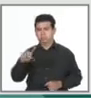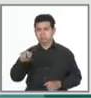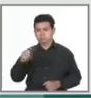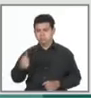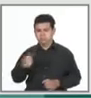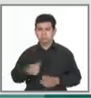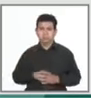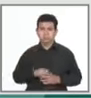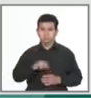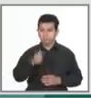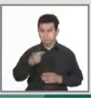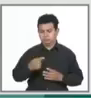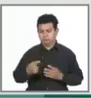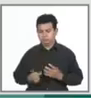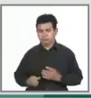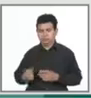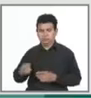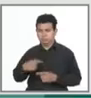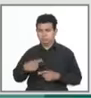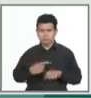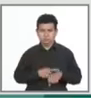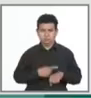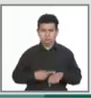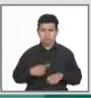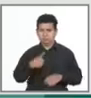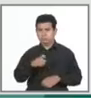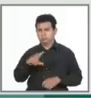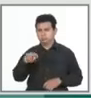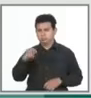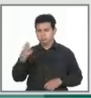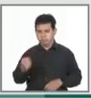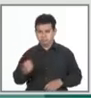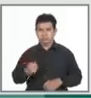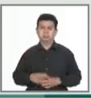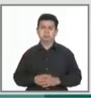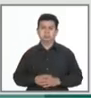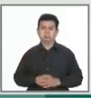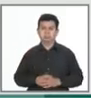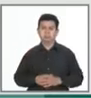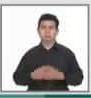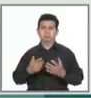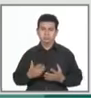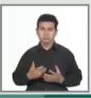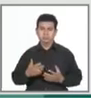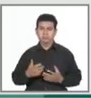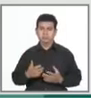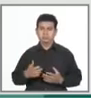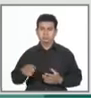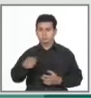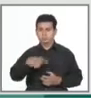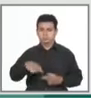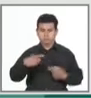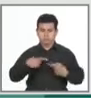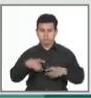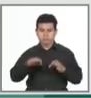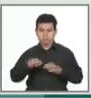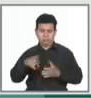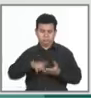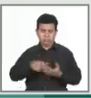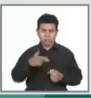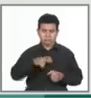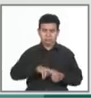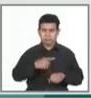y otras instancias de salud 189 en cuanto al personal de salud confirmado